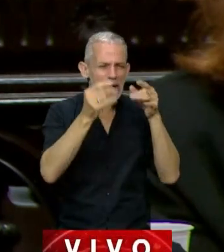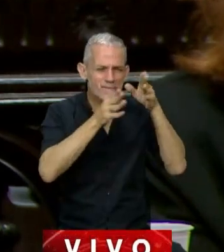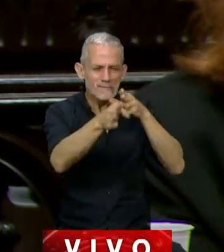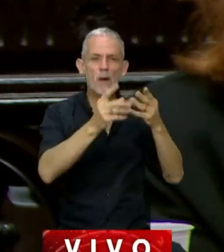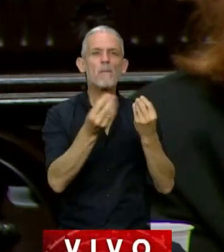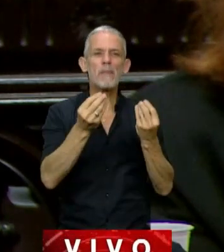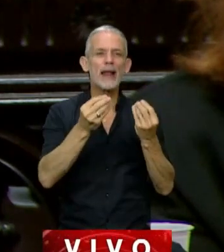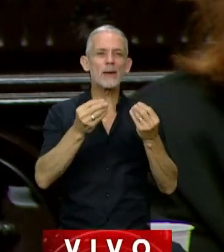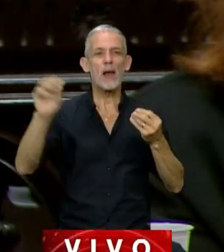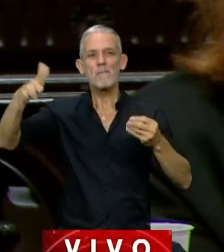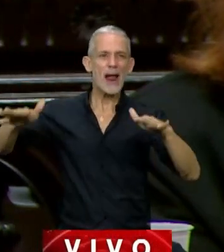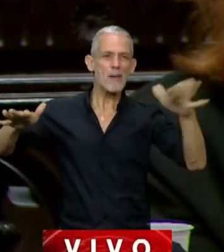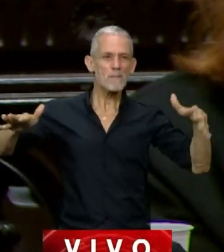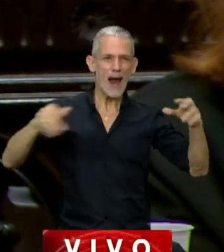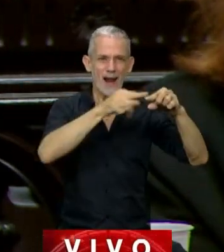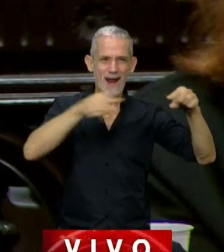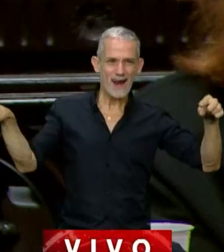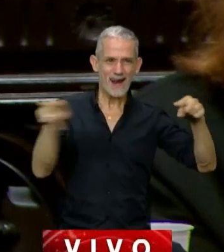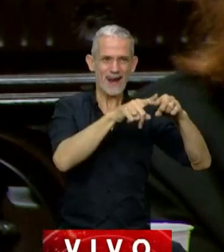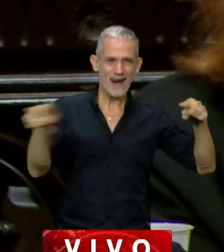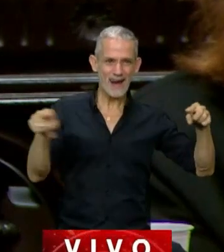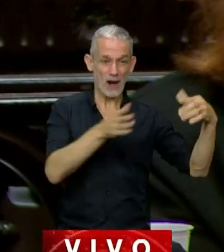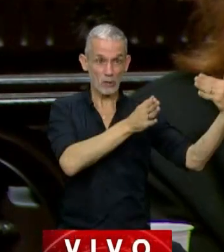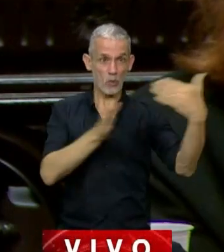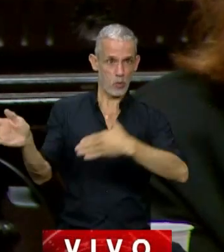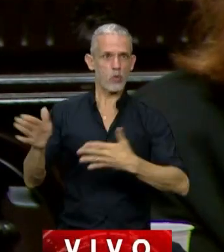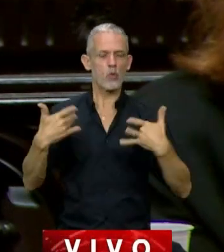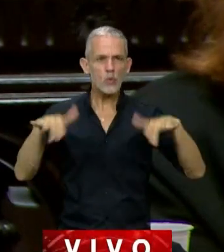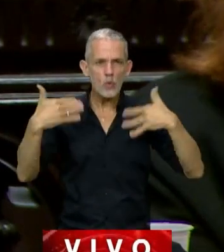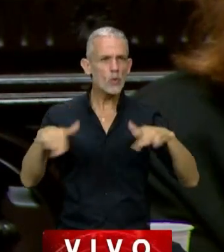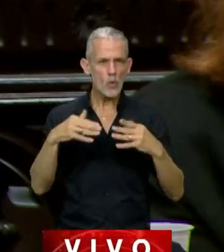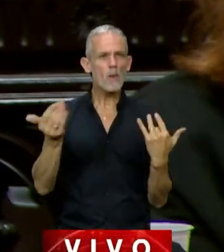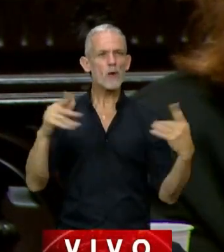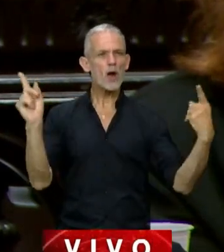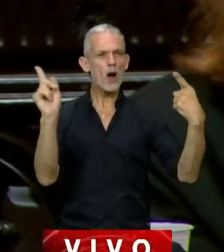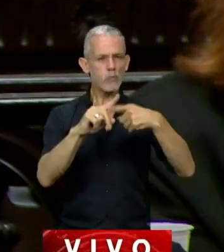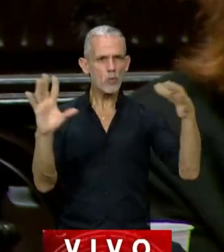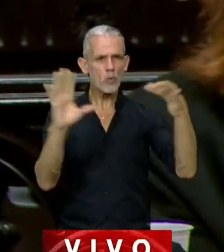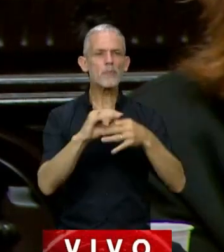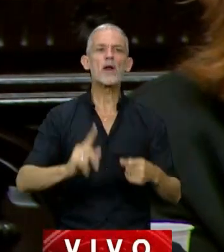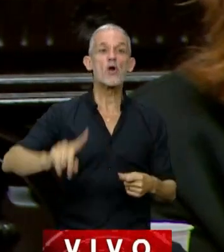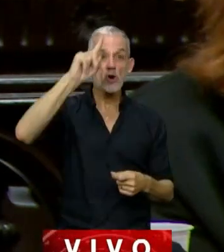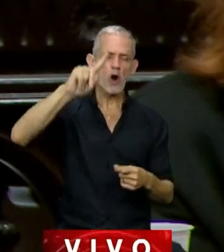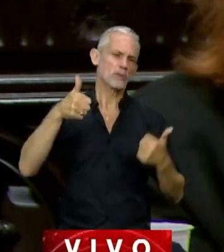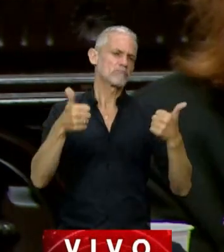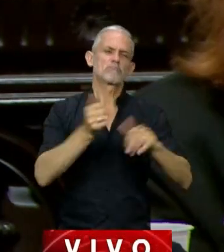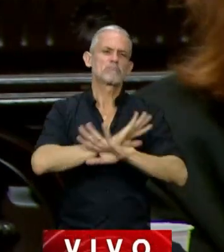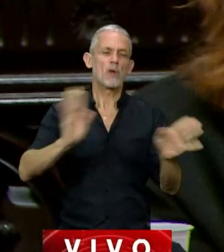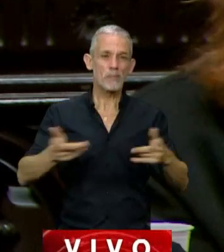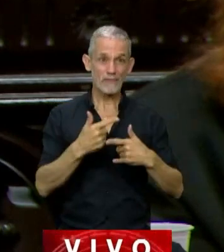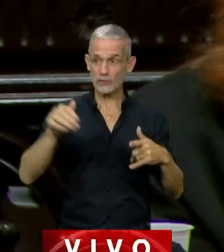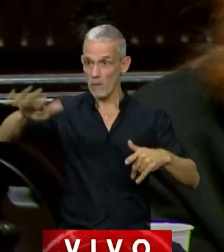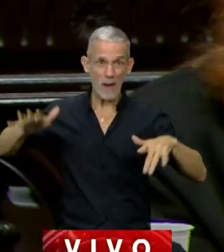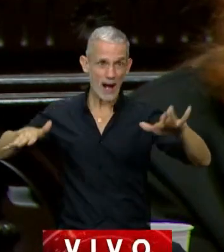para el corredor bioceánico. Una obra trascendental para todo el Norte Grande. Celebro esa